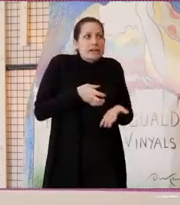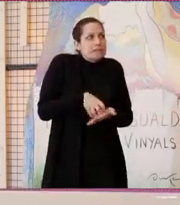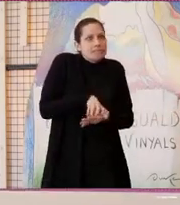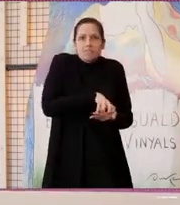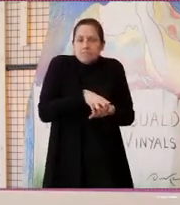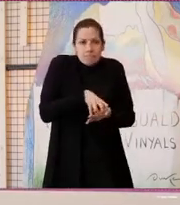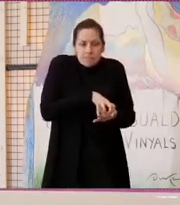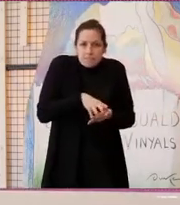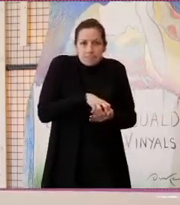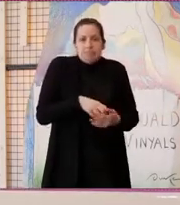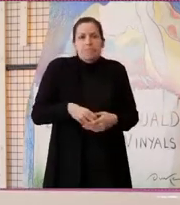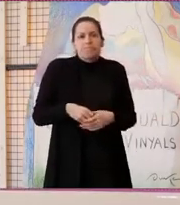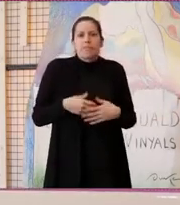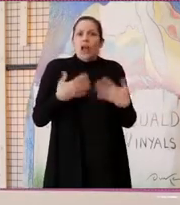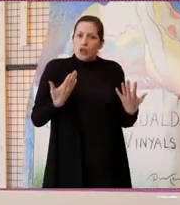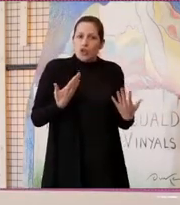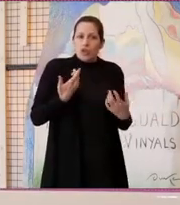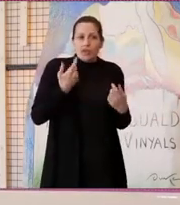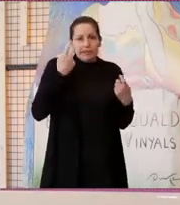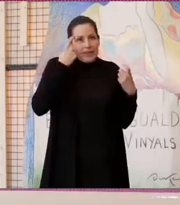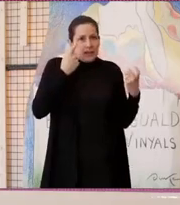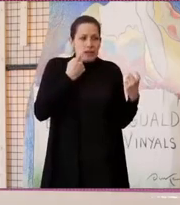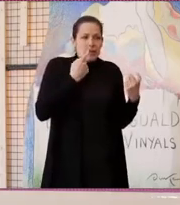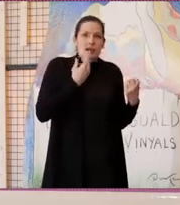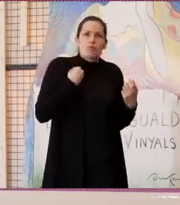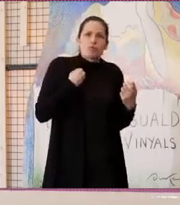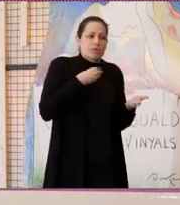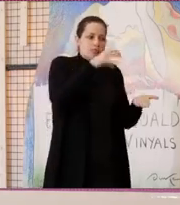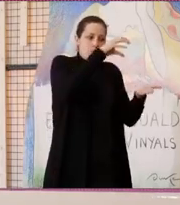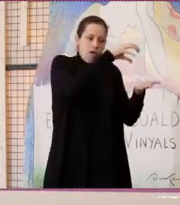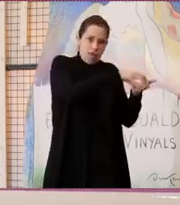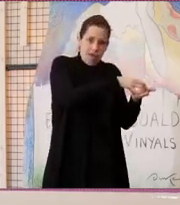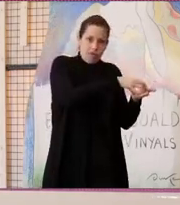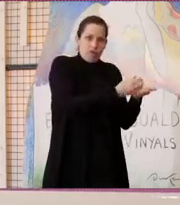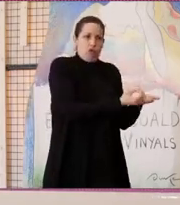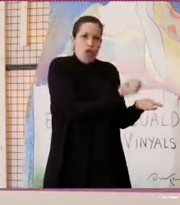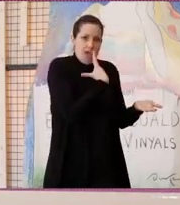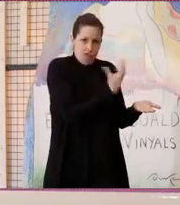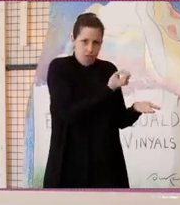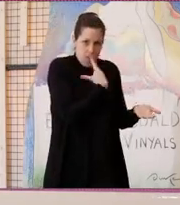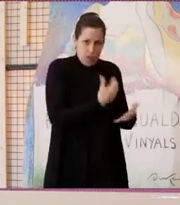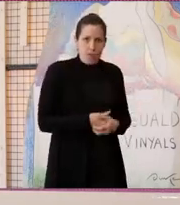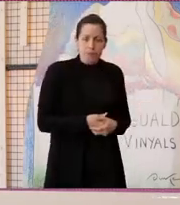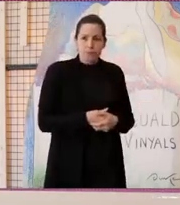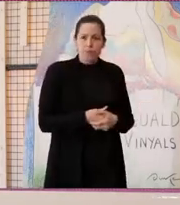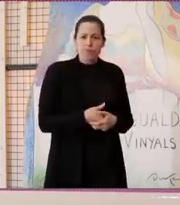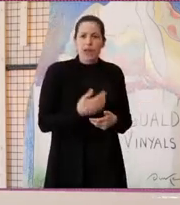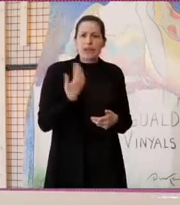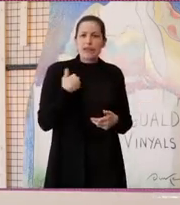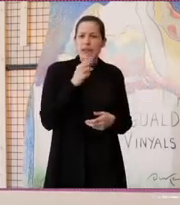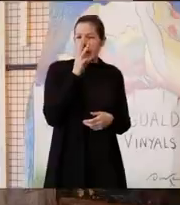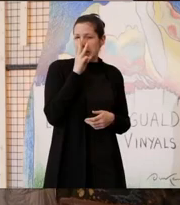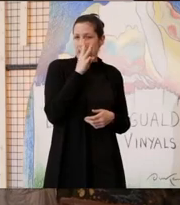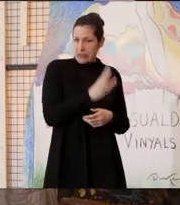y eso es una de las cosas que el centro nos está aportando ya tenemos un poco de serie histórica Ya vamos por el tercer año